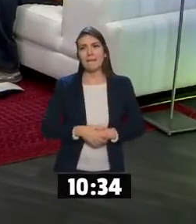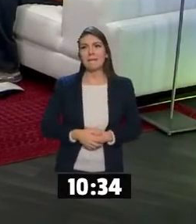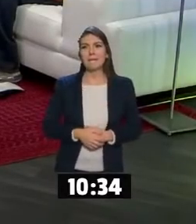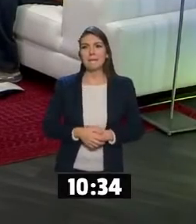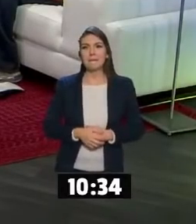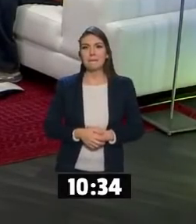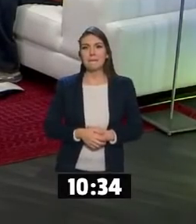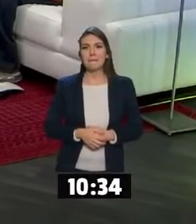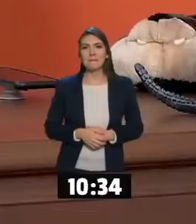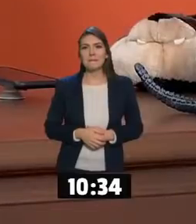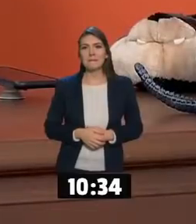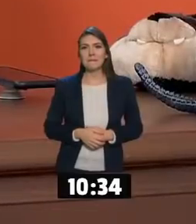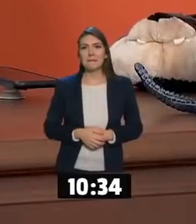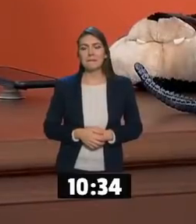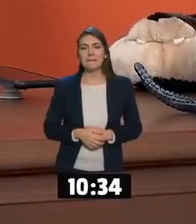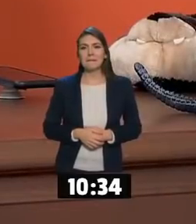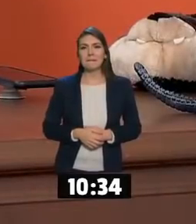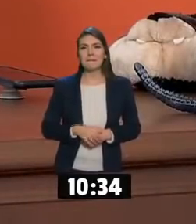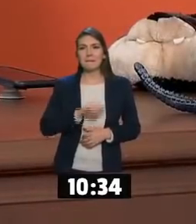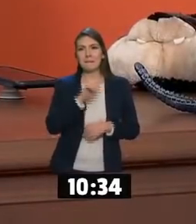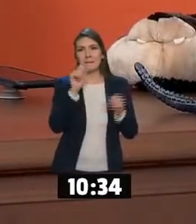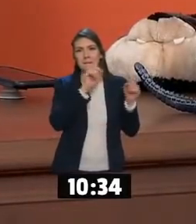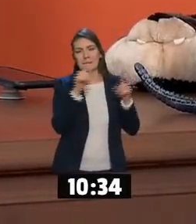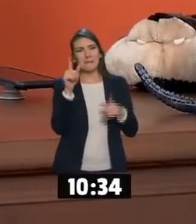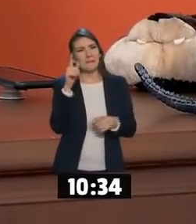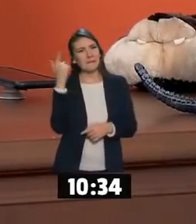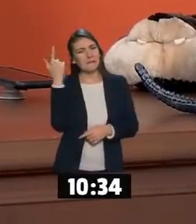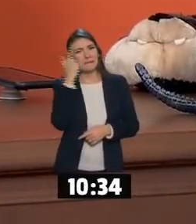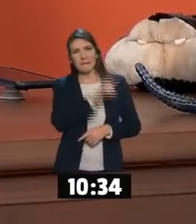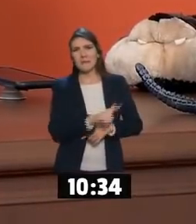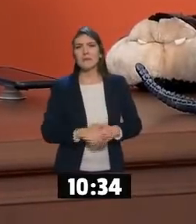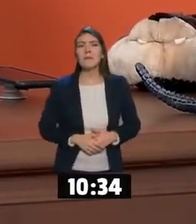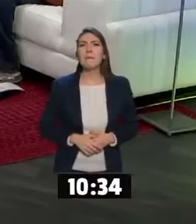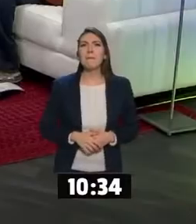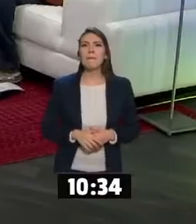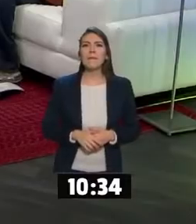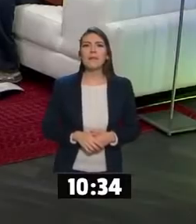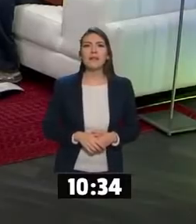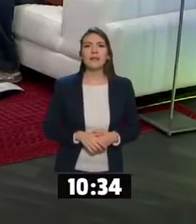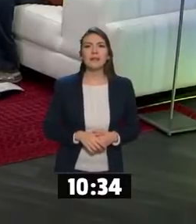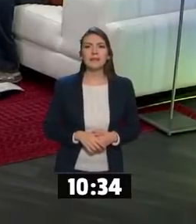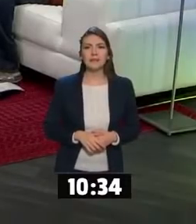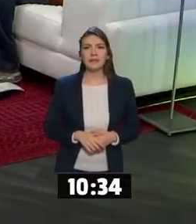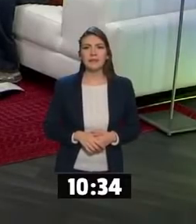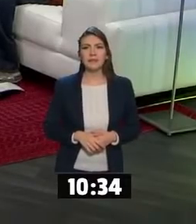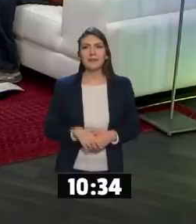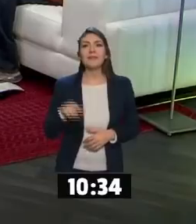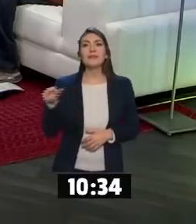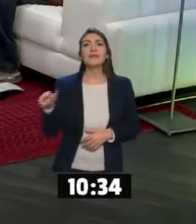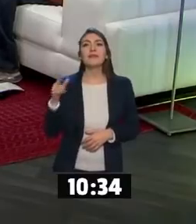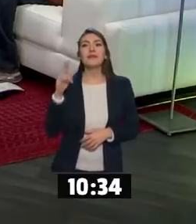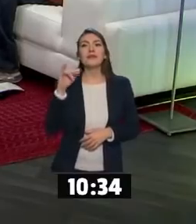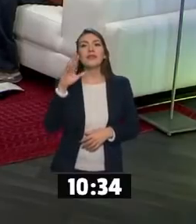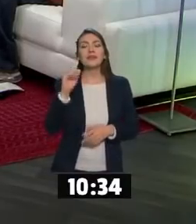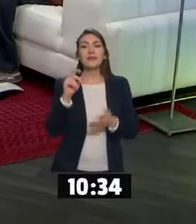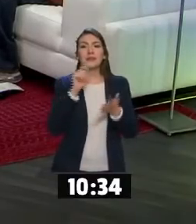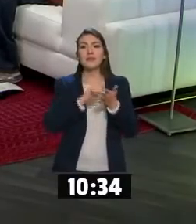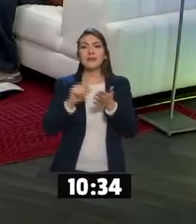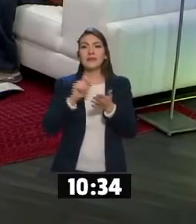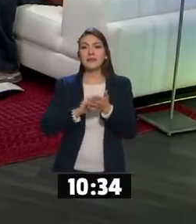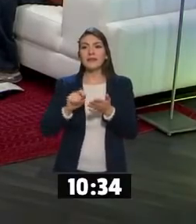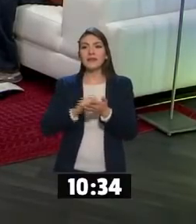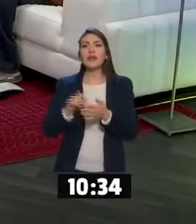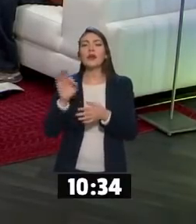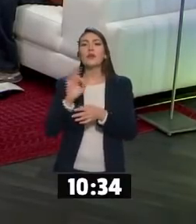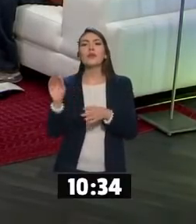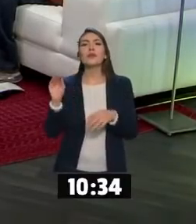Váyanse porque la imagen que viene está regada. Está re feita. ¿Sabes qué? Es de la que él era el único escritor del almohadazo que podía escribir un chiste. Pero no